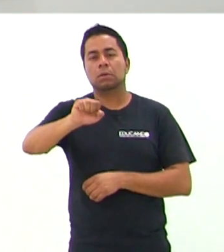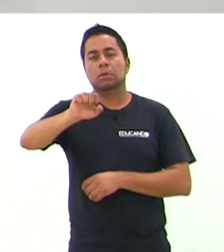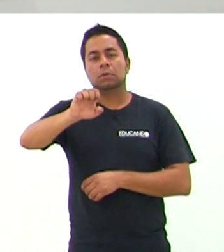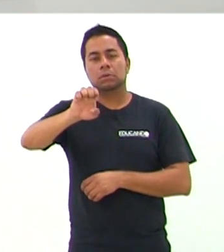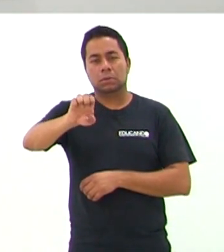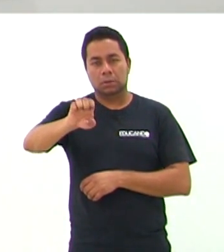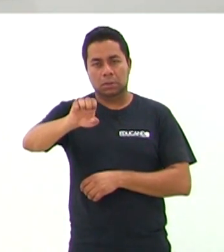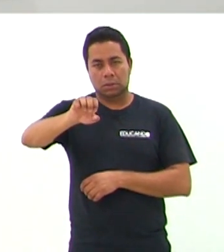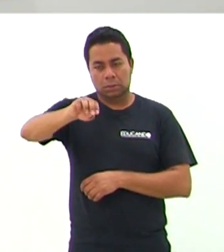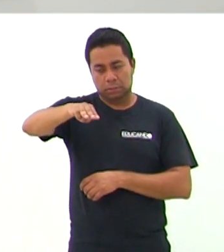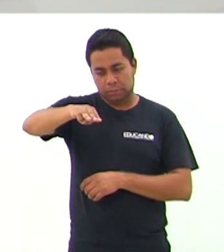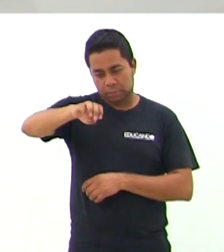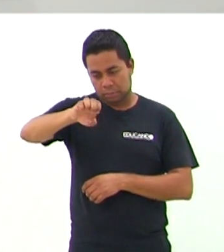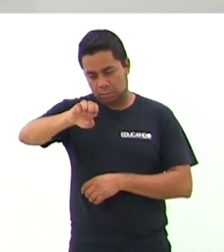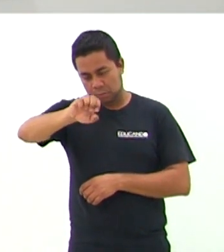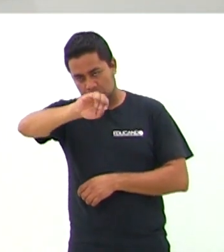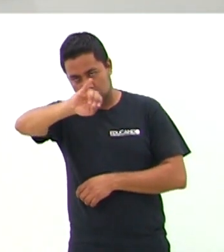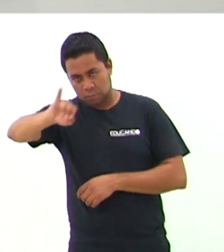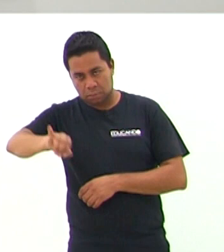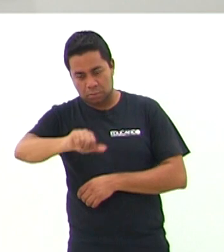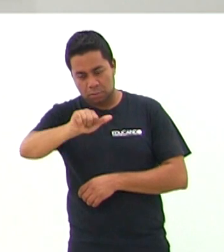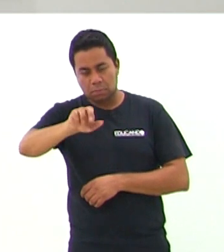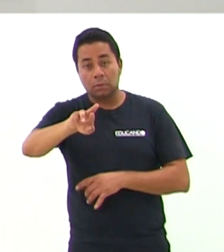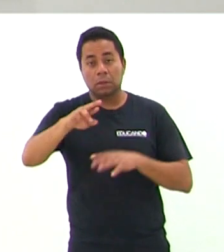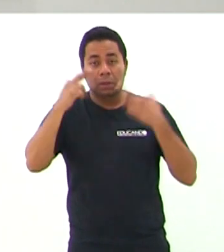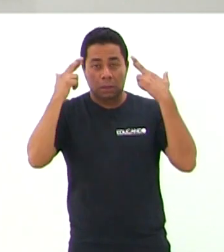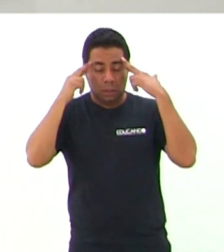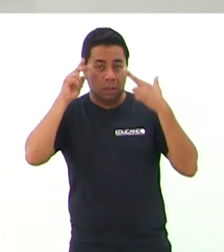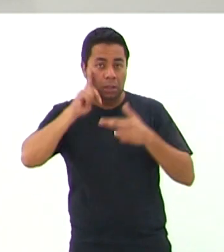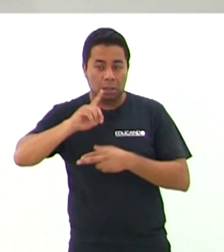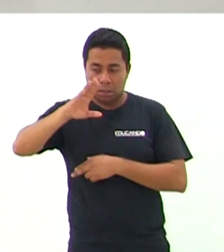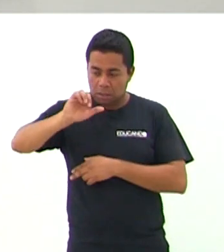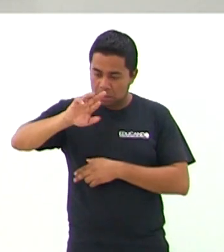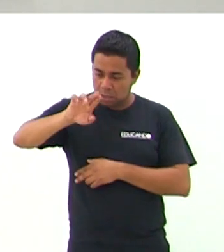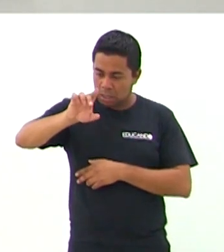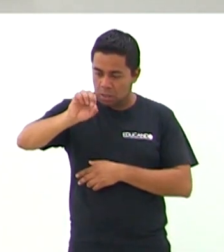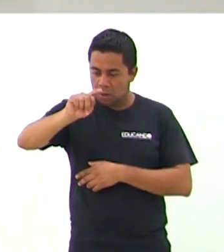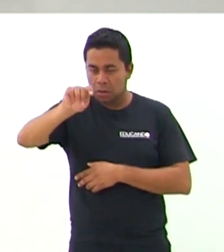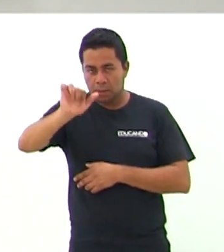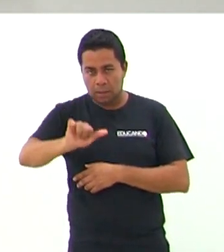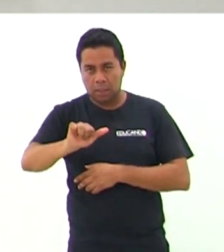semejar. ¿Bien? La emperatriz Carlota